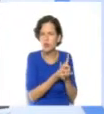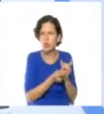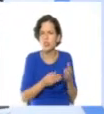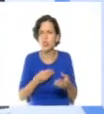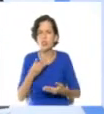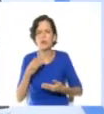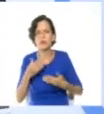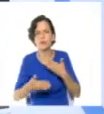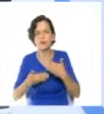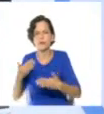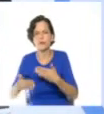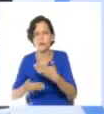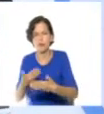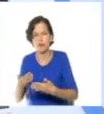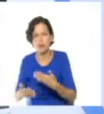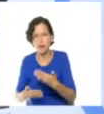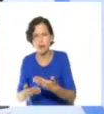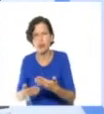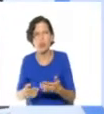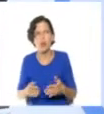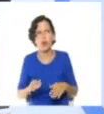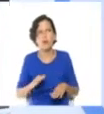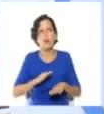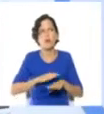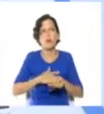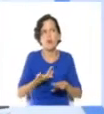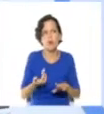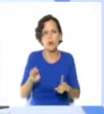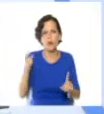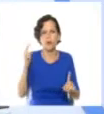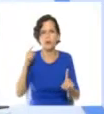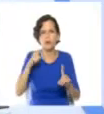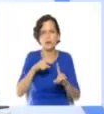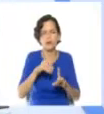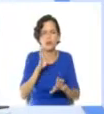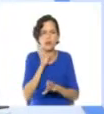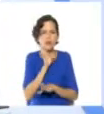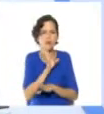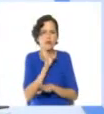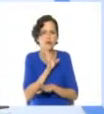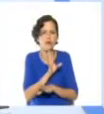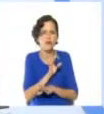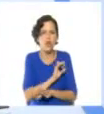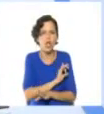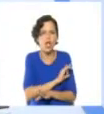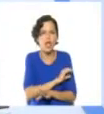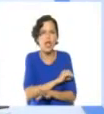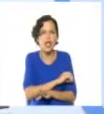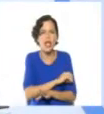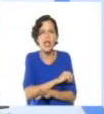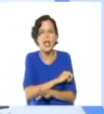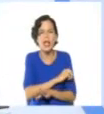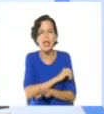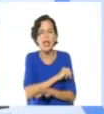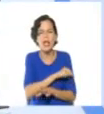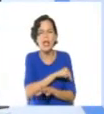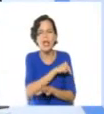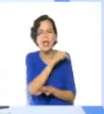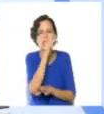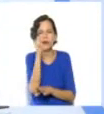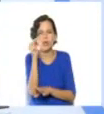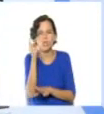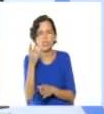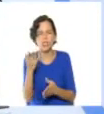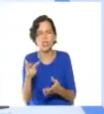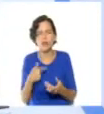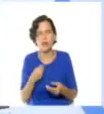se producen por efectos directos e indirectos de la contaminación ambiental. Aquí va a jugar